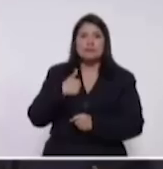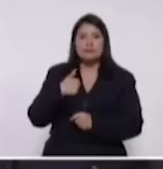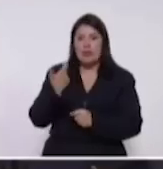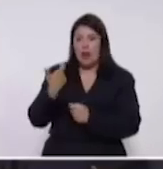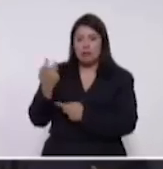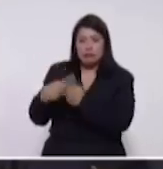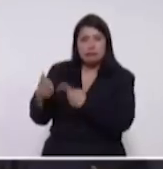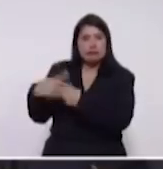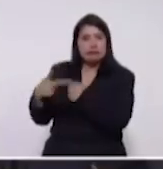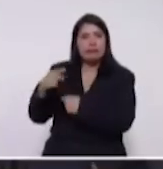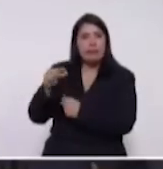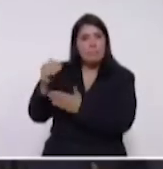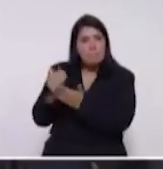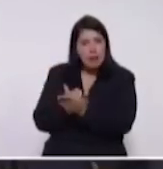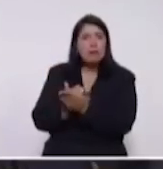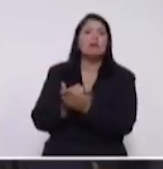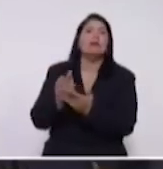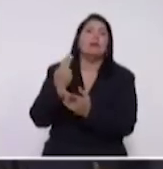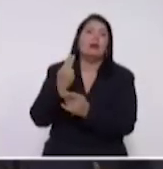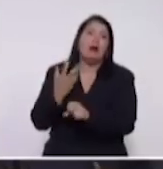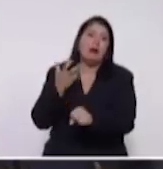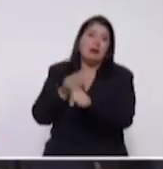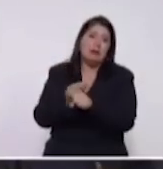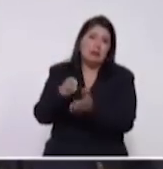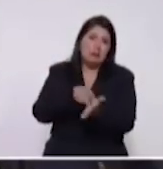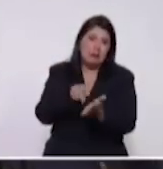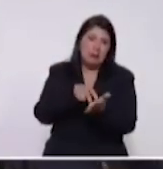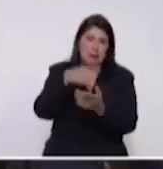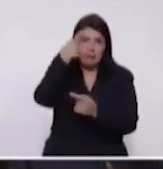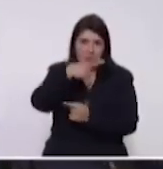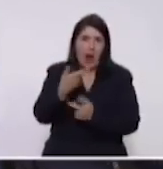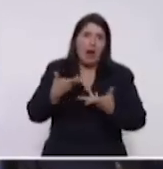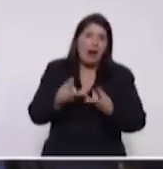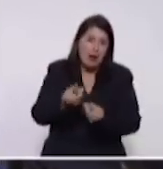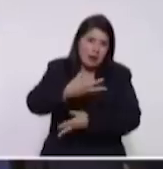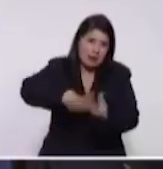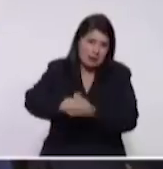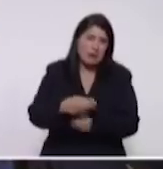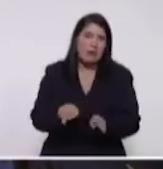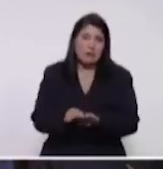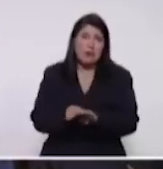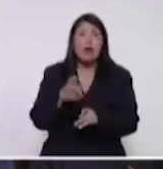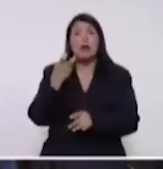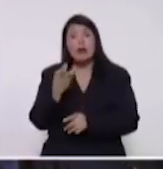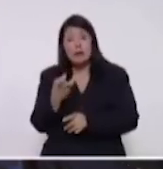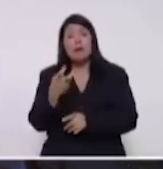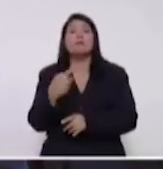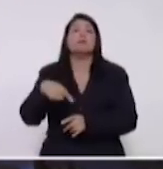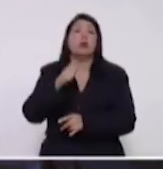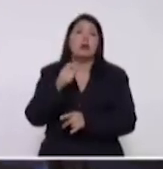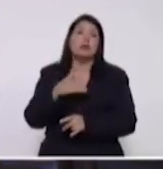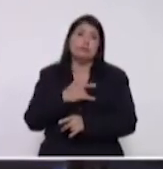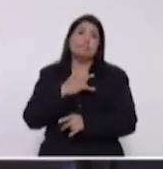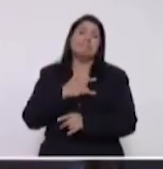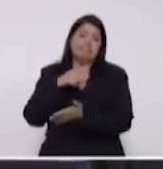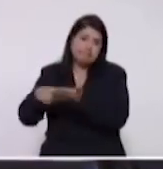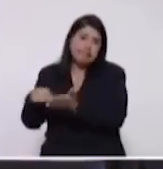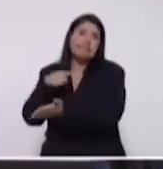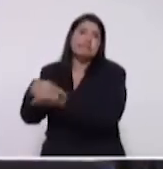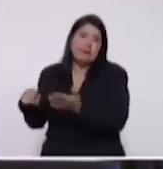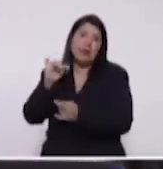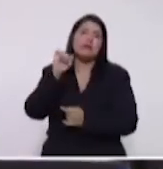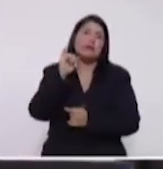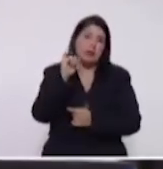menor ingreso, había que hacer ajuste en el gasto. Y eso nos llevó, dentro de los compromisos, sí a cancelar los